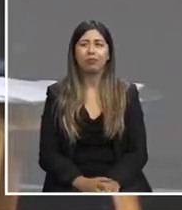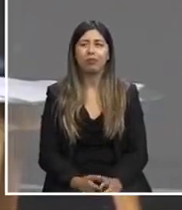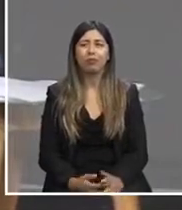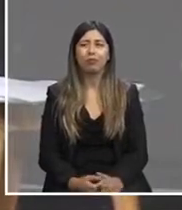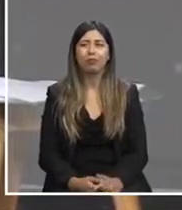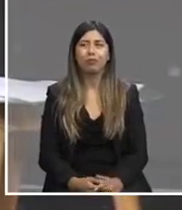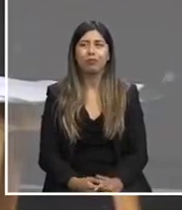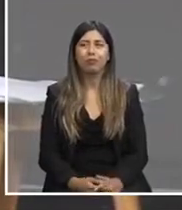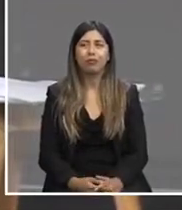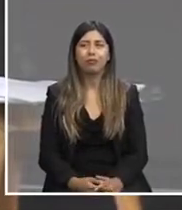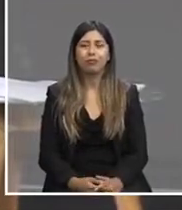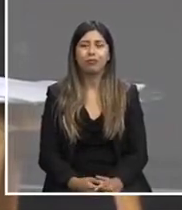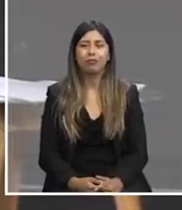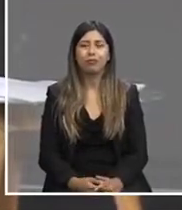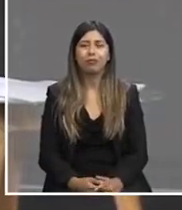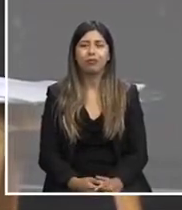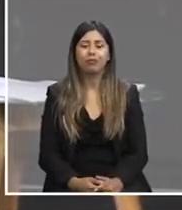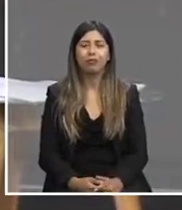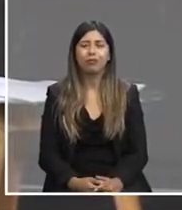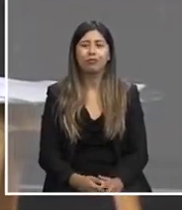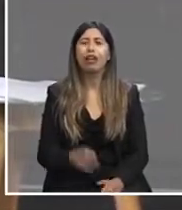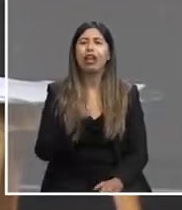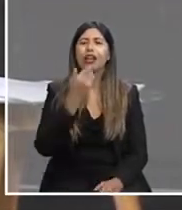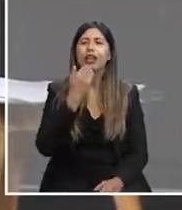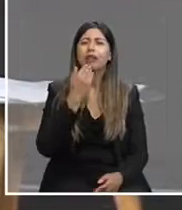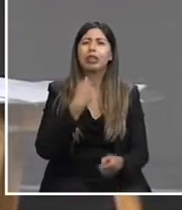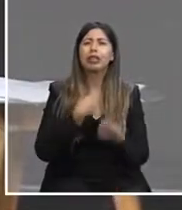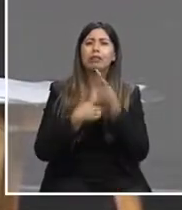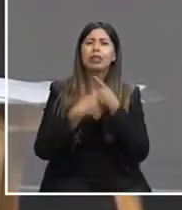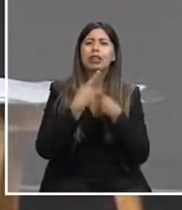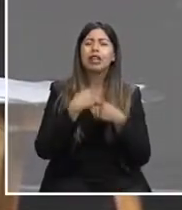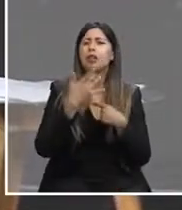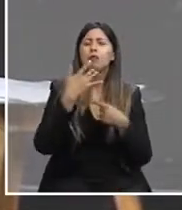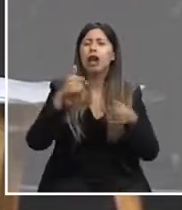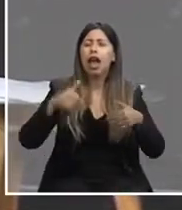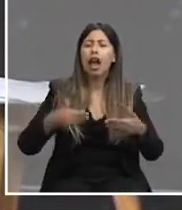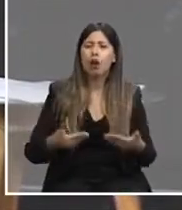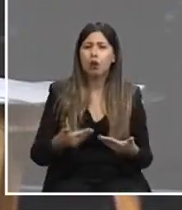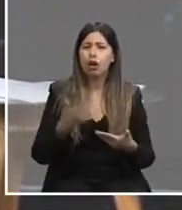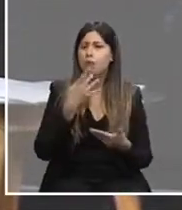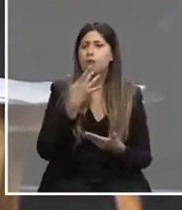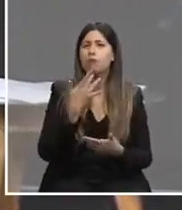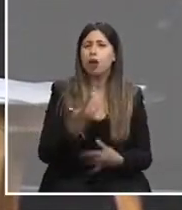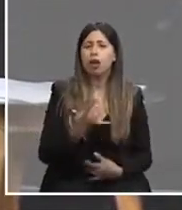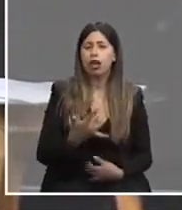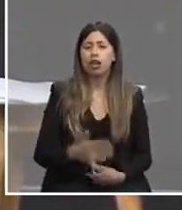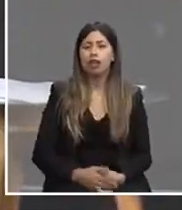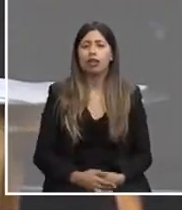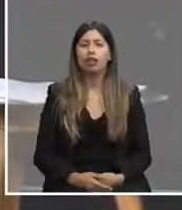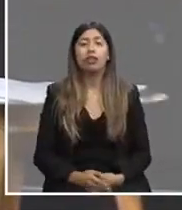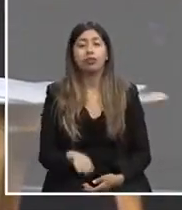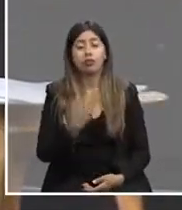puede ser una pregunta sencilla, pero ¿por qué ahora? Porque hemos